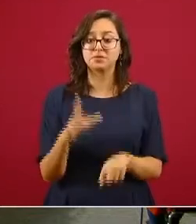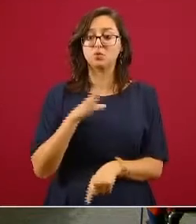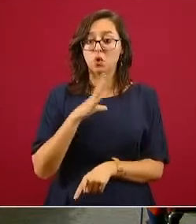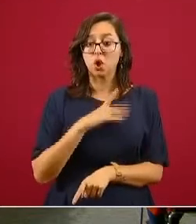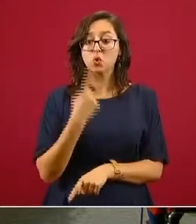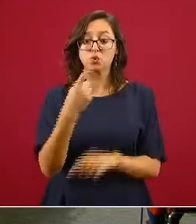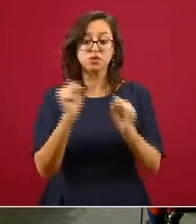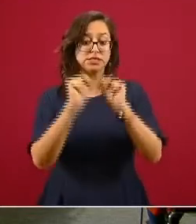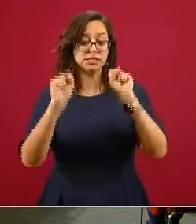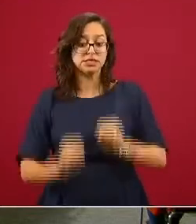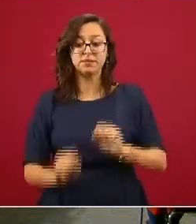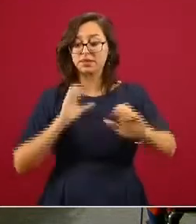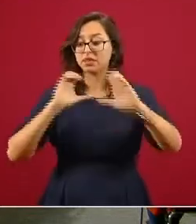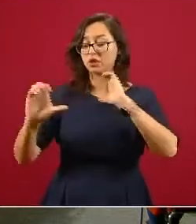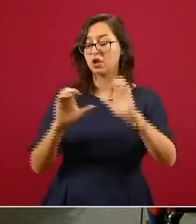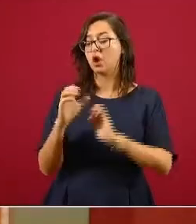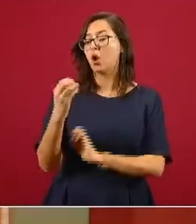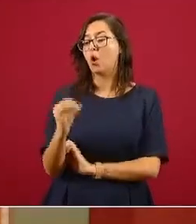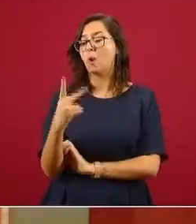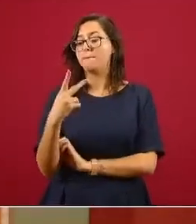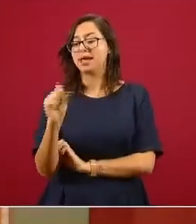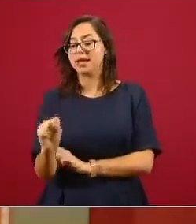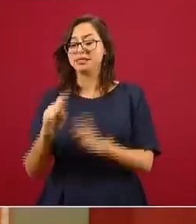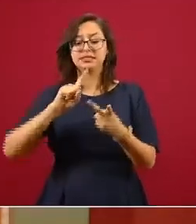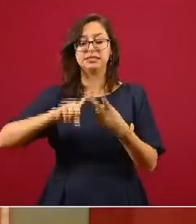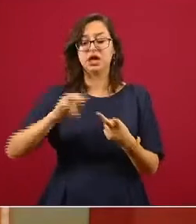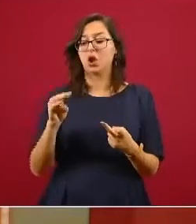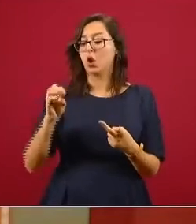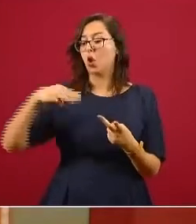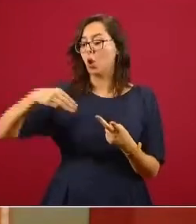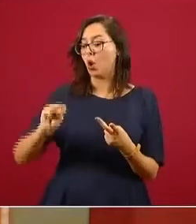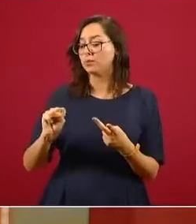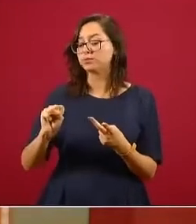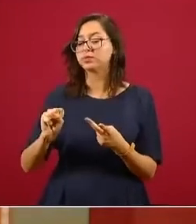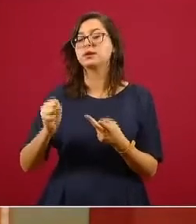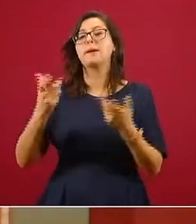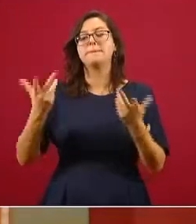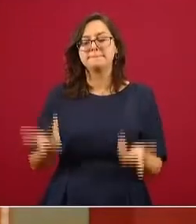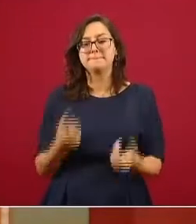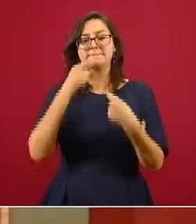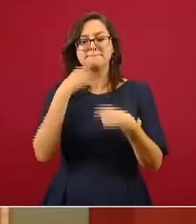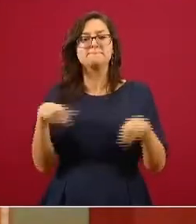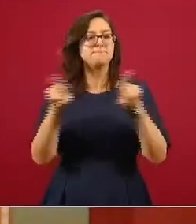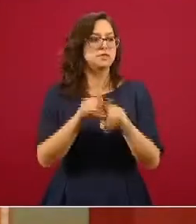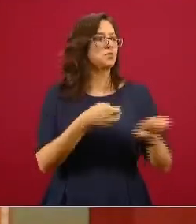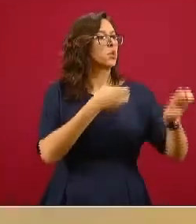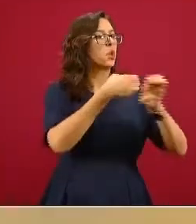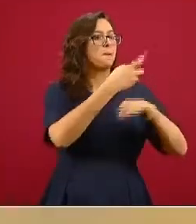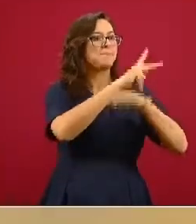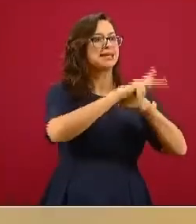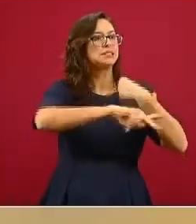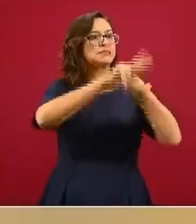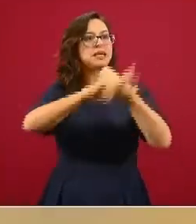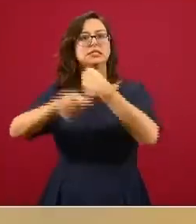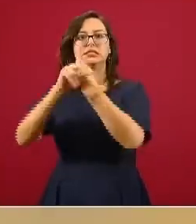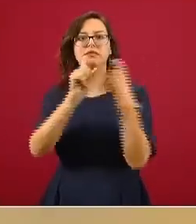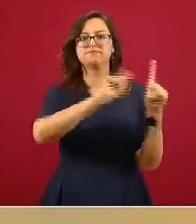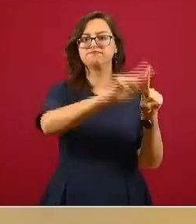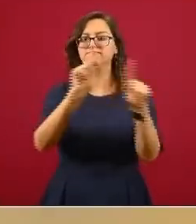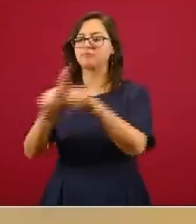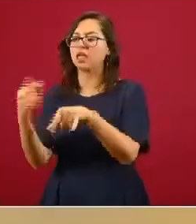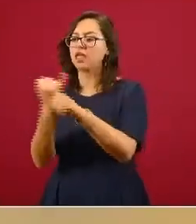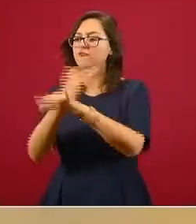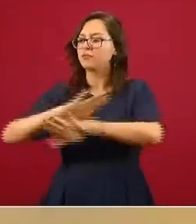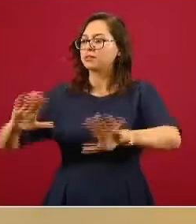comunicación con la Organización Panamericana de la Salud, con la Organización Mundial de la Salud y entre los Estados miembros que podemos